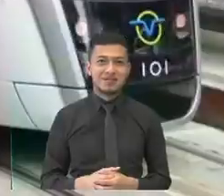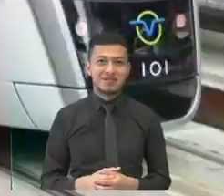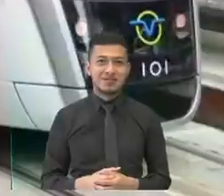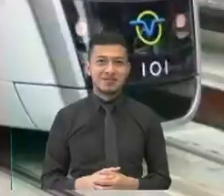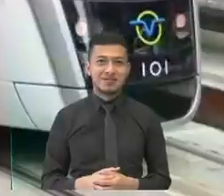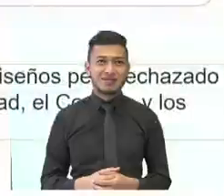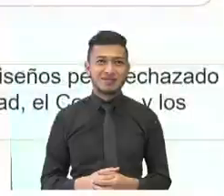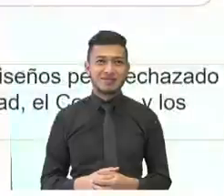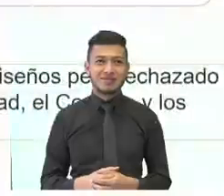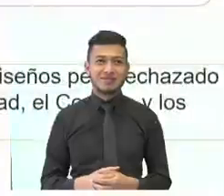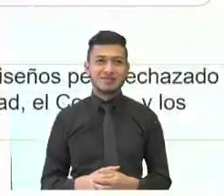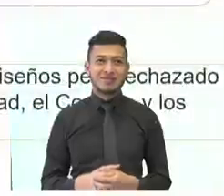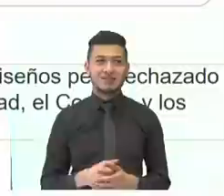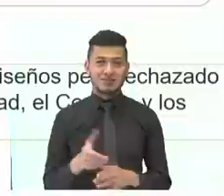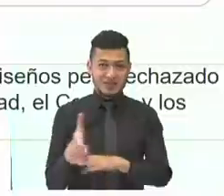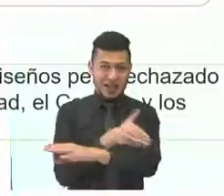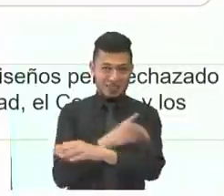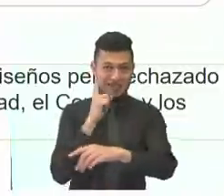aquí,